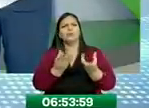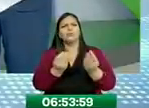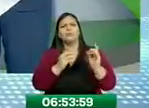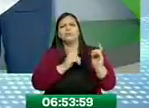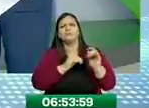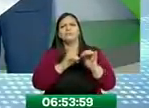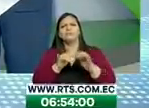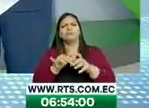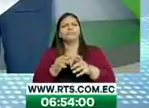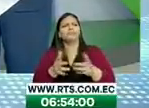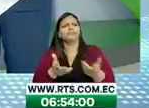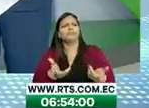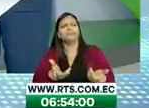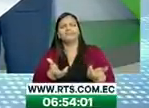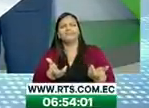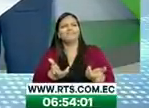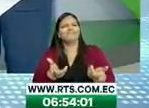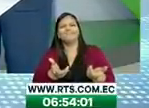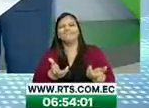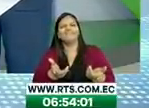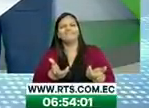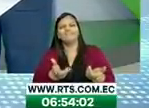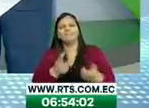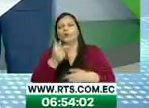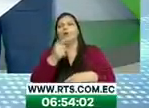retenido de los buses.